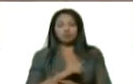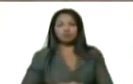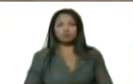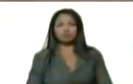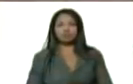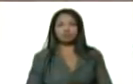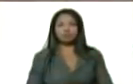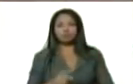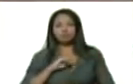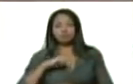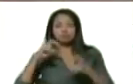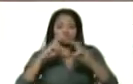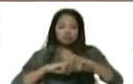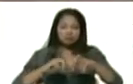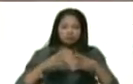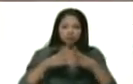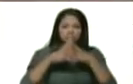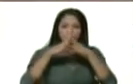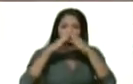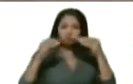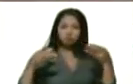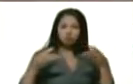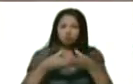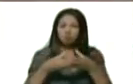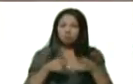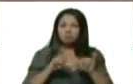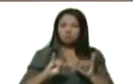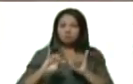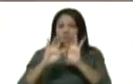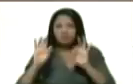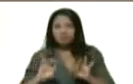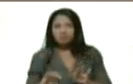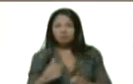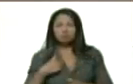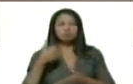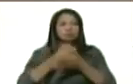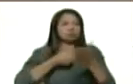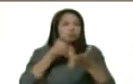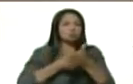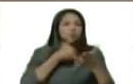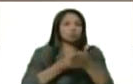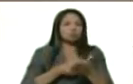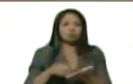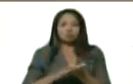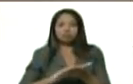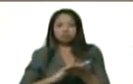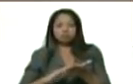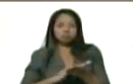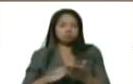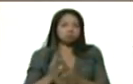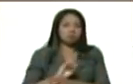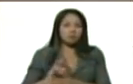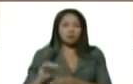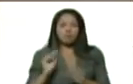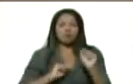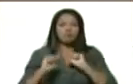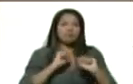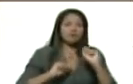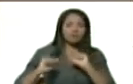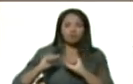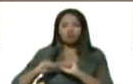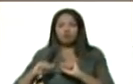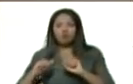y para revisar todo el escenario. He insistido mucho en la recuperación del movimiento